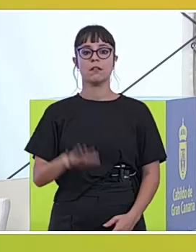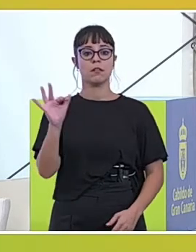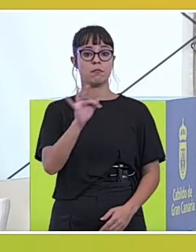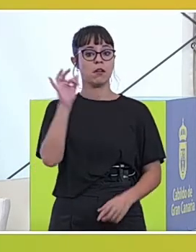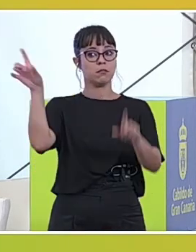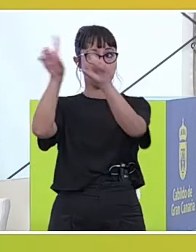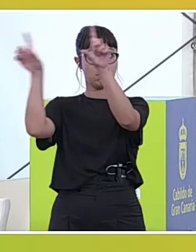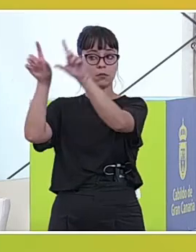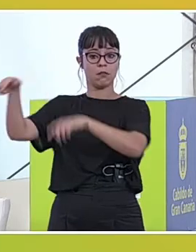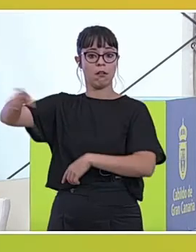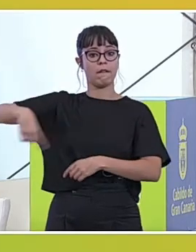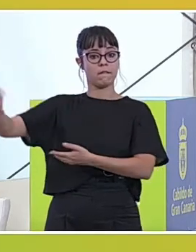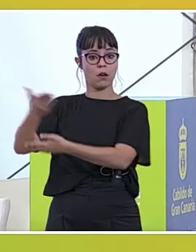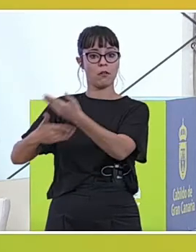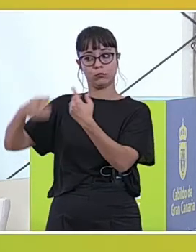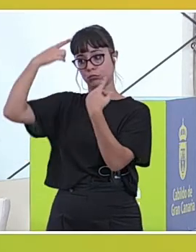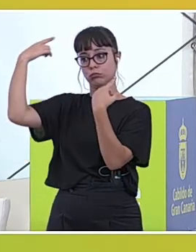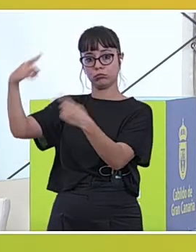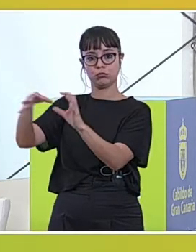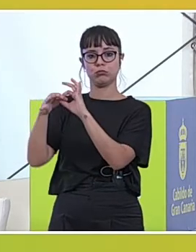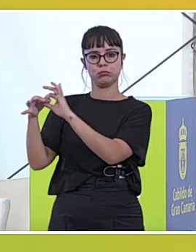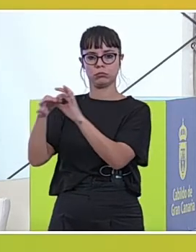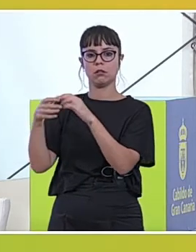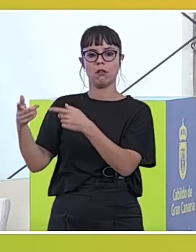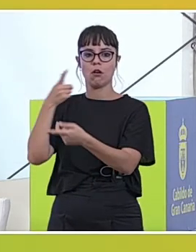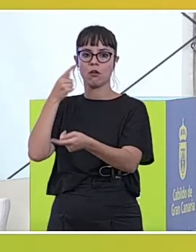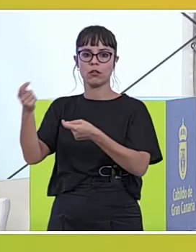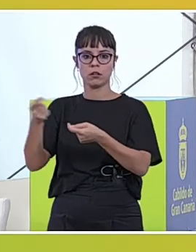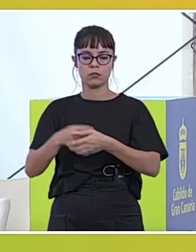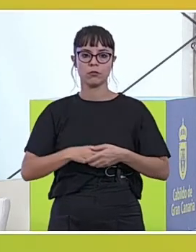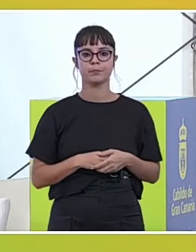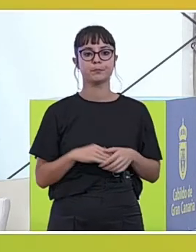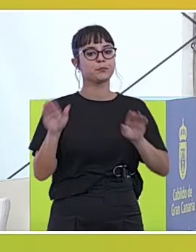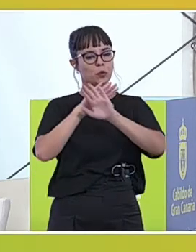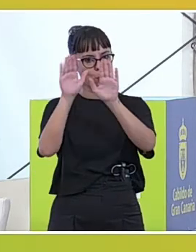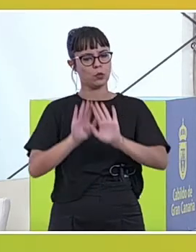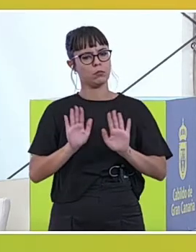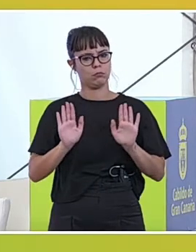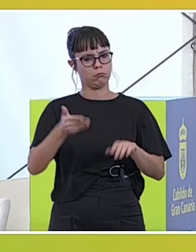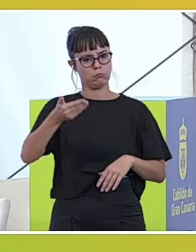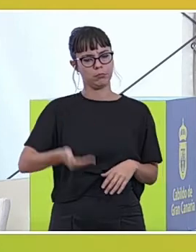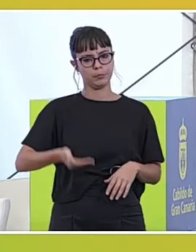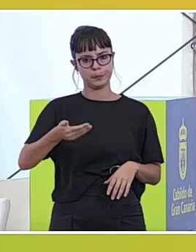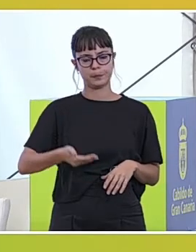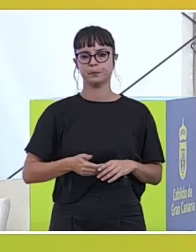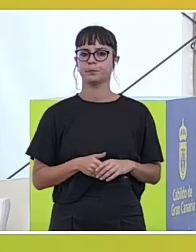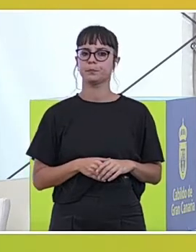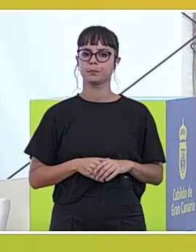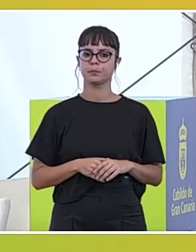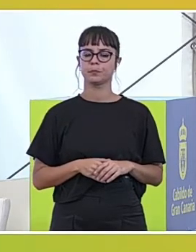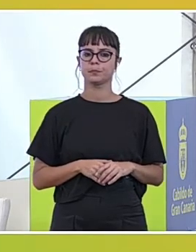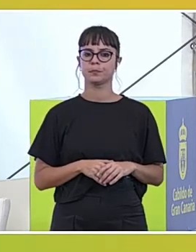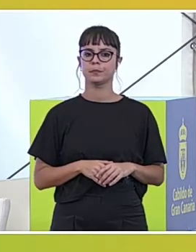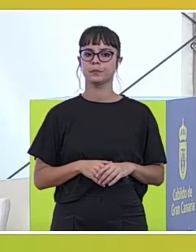puedan estar interconectadas. Entonces, por último, no menos importante, también disponemos de un proceso estandarizado